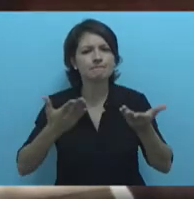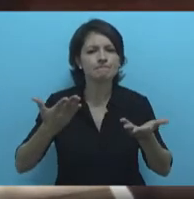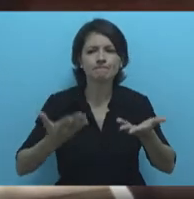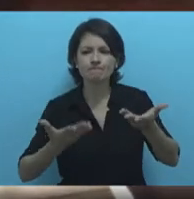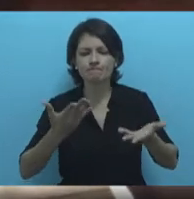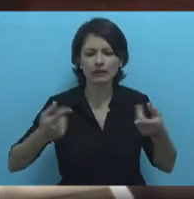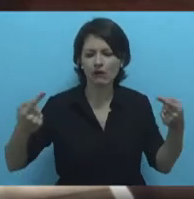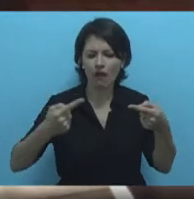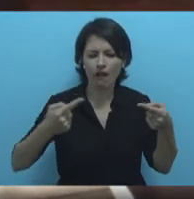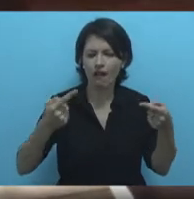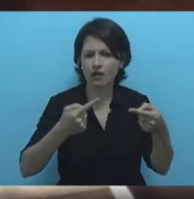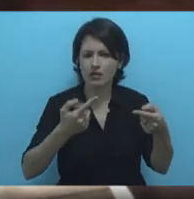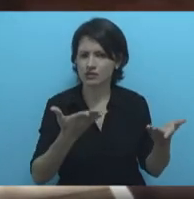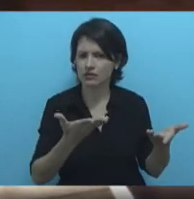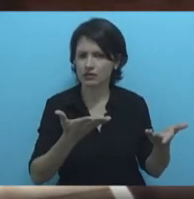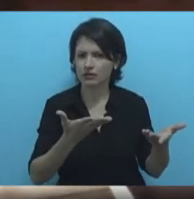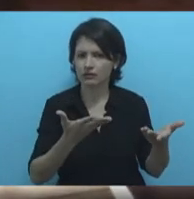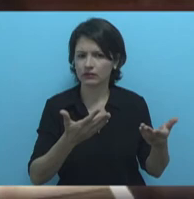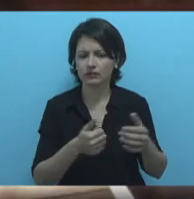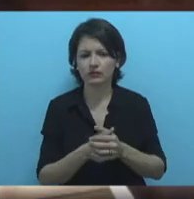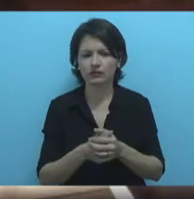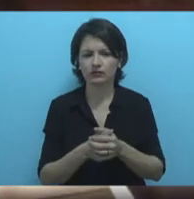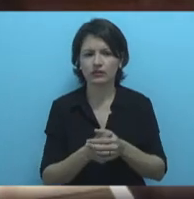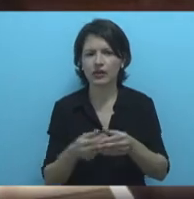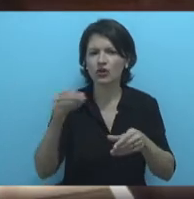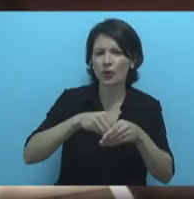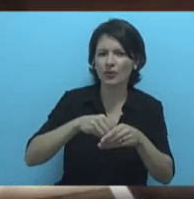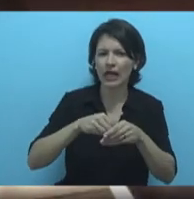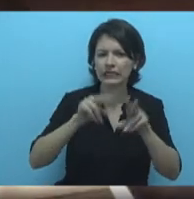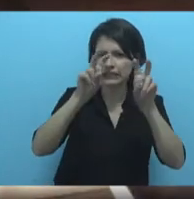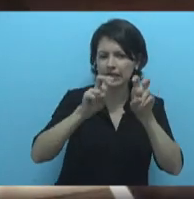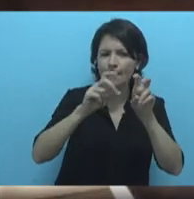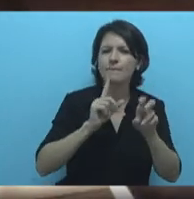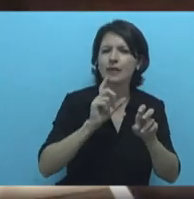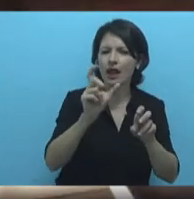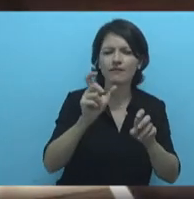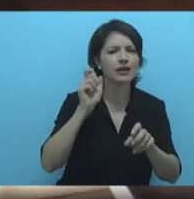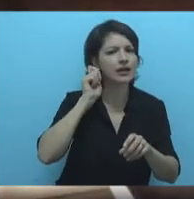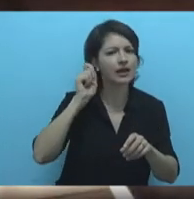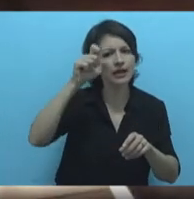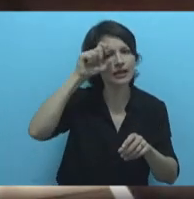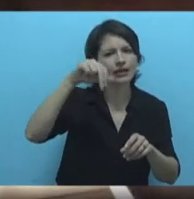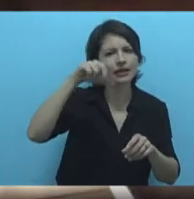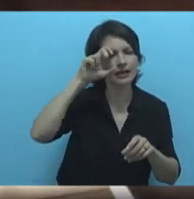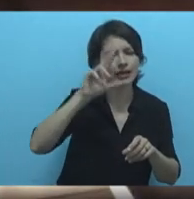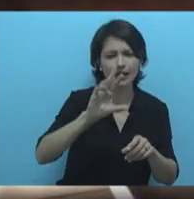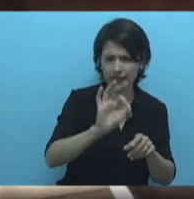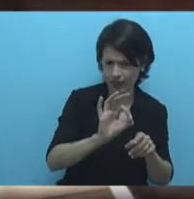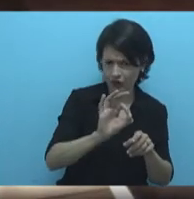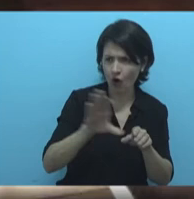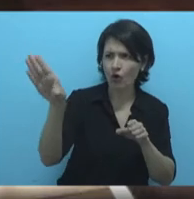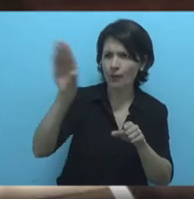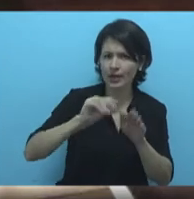contradictoria porque incorpora el término género haciendo referencia a la ley nacional 26 mil